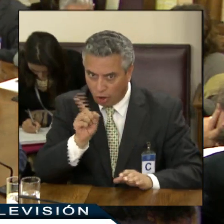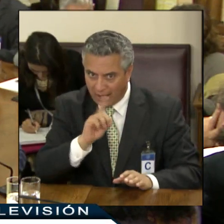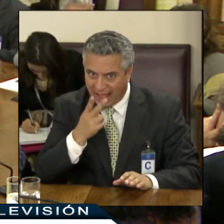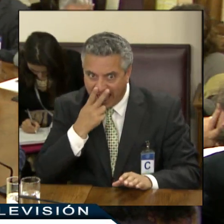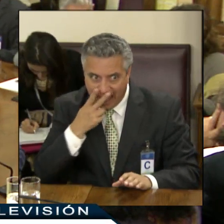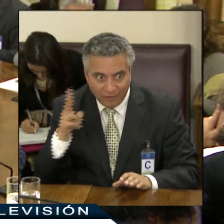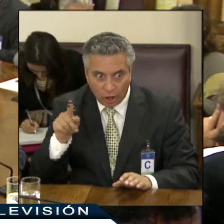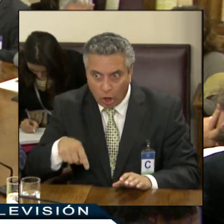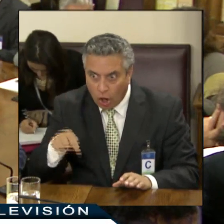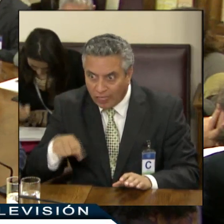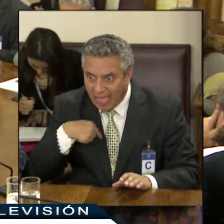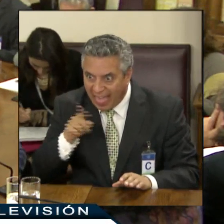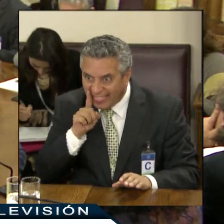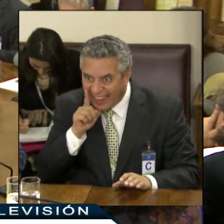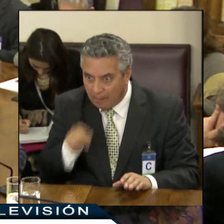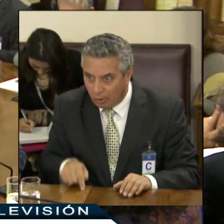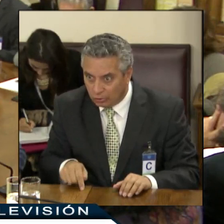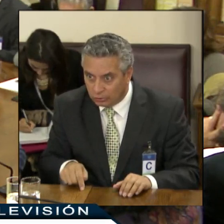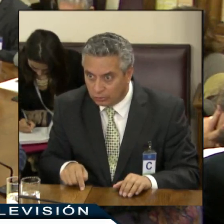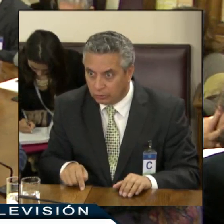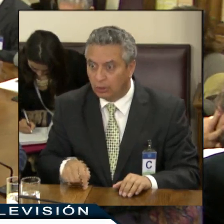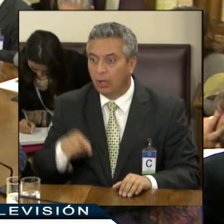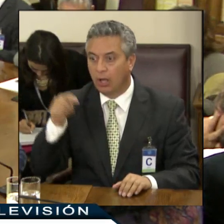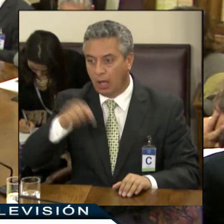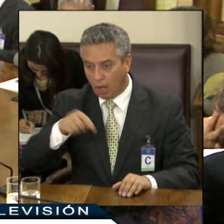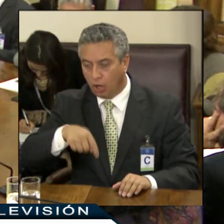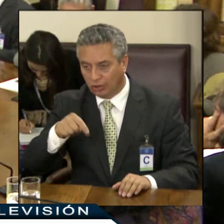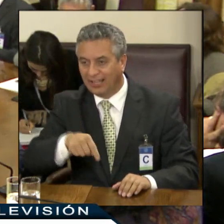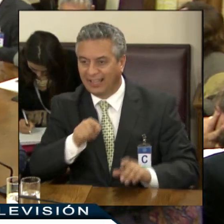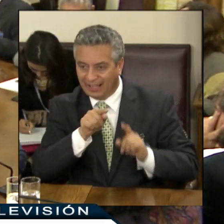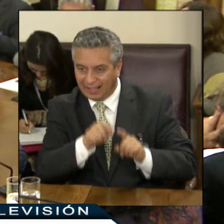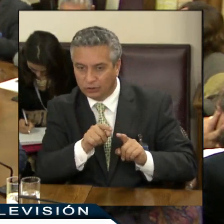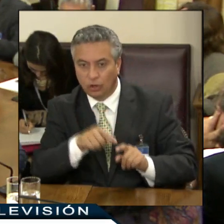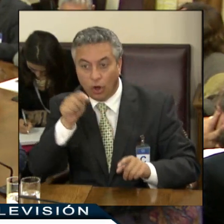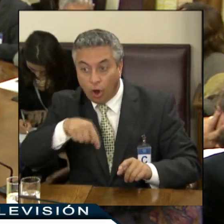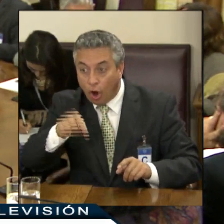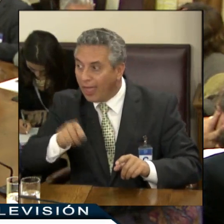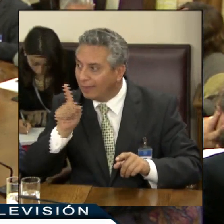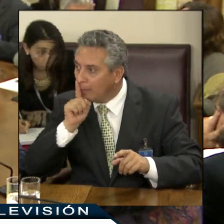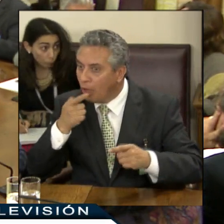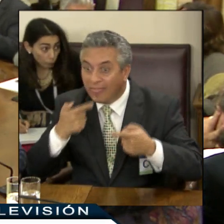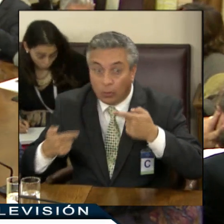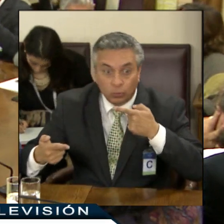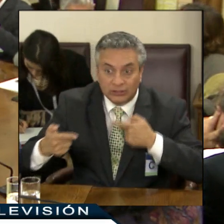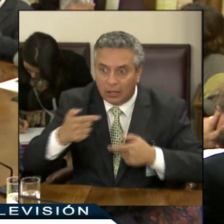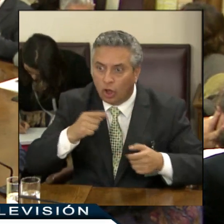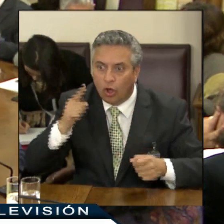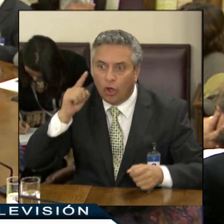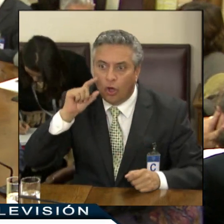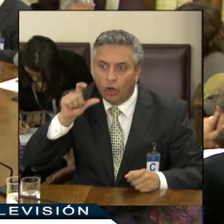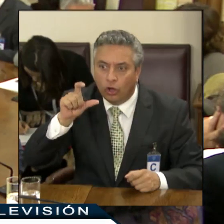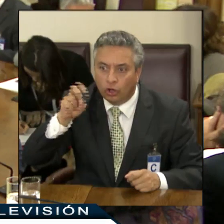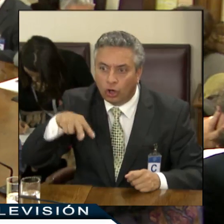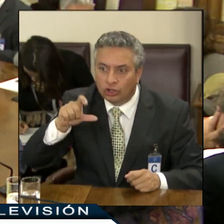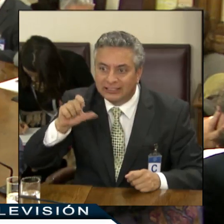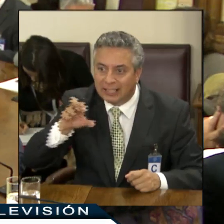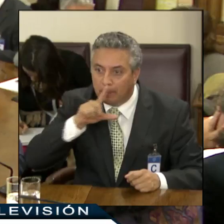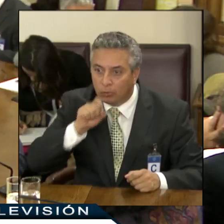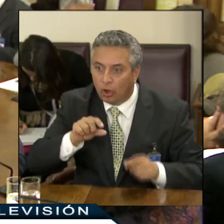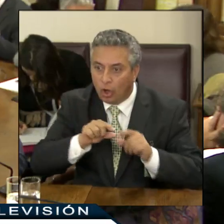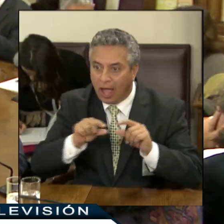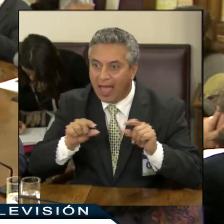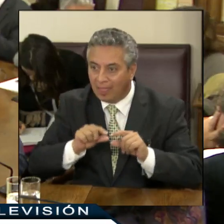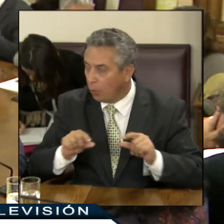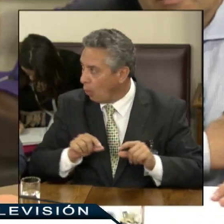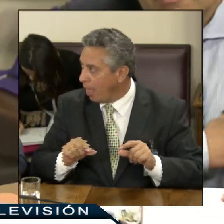tenemos No es cierto yo creo que esa eso porque d estamos discutiendo si los conceptos son los adecuados no no